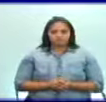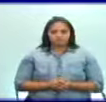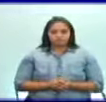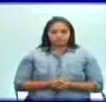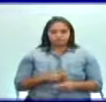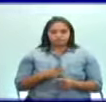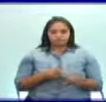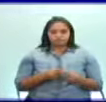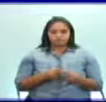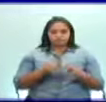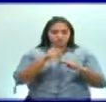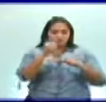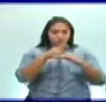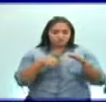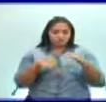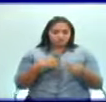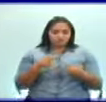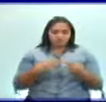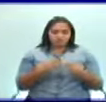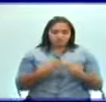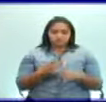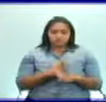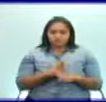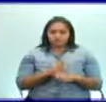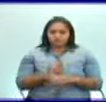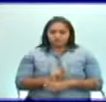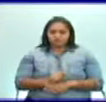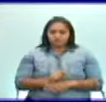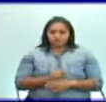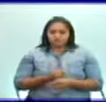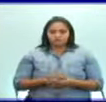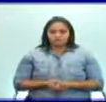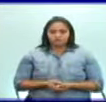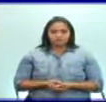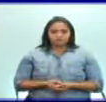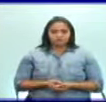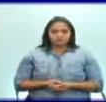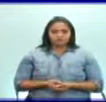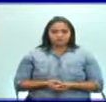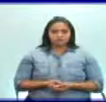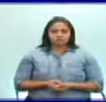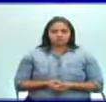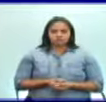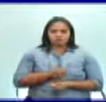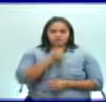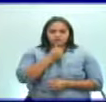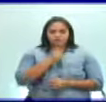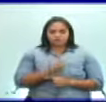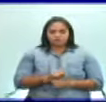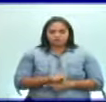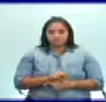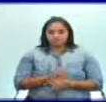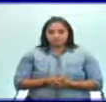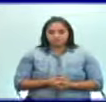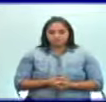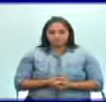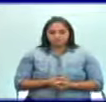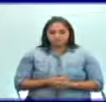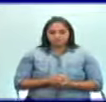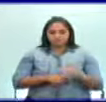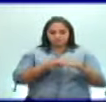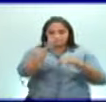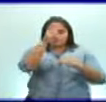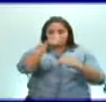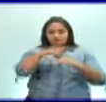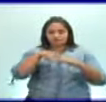modelación, utilizando el comportamiento de las funciones. Fácilmente, la ecuación de la asíntota pasa por 2, intocable para esta